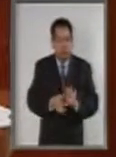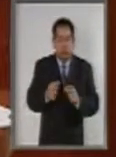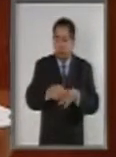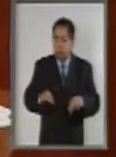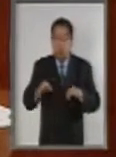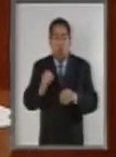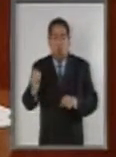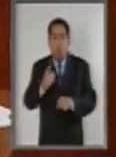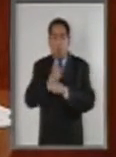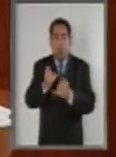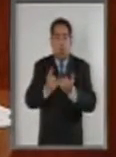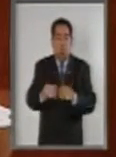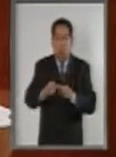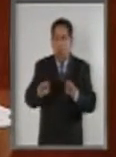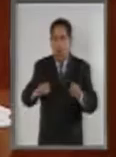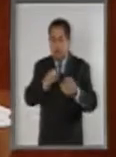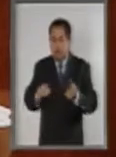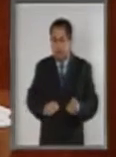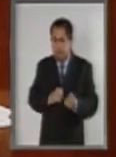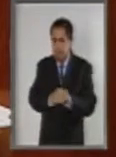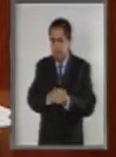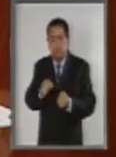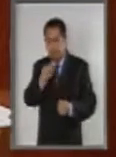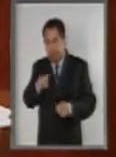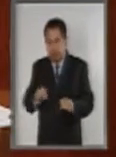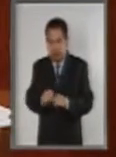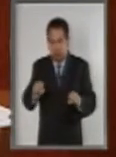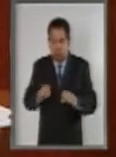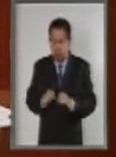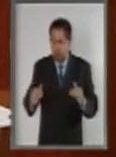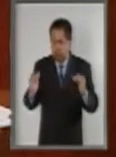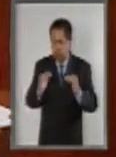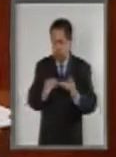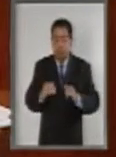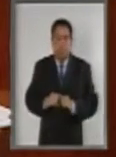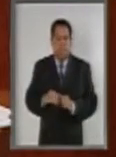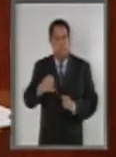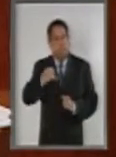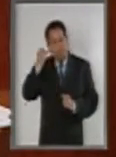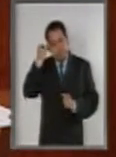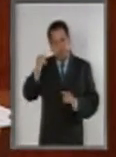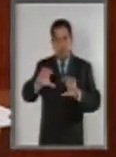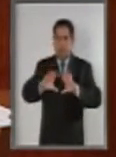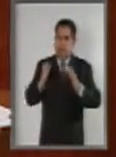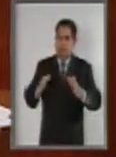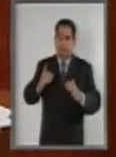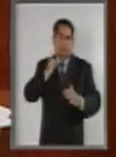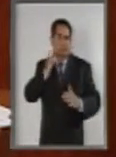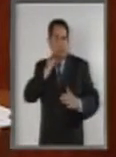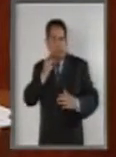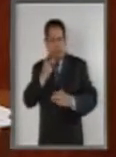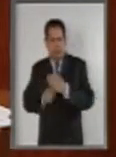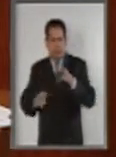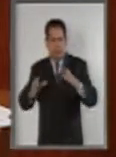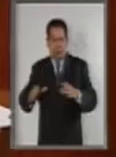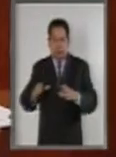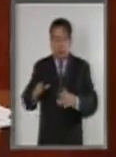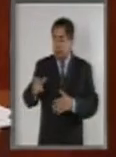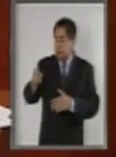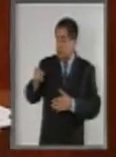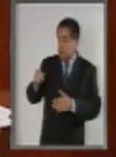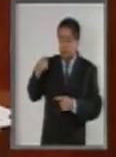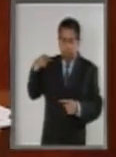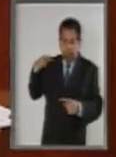igualdad sustantiva dentro del salón de clase. Considero que el Congreso de la Unión, desde las